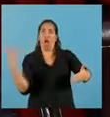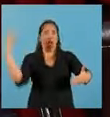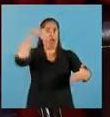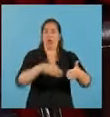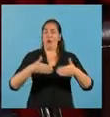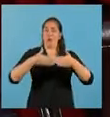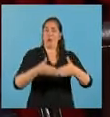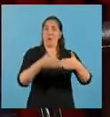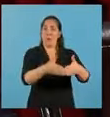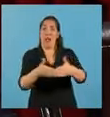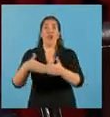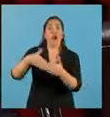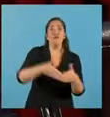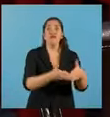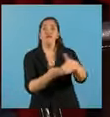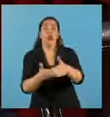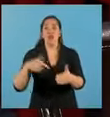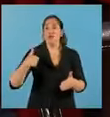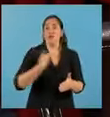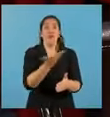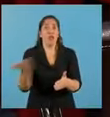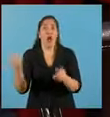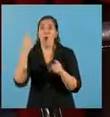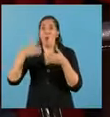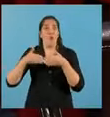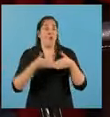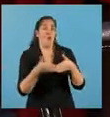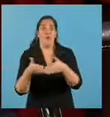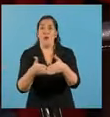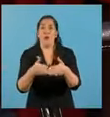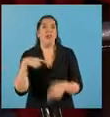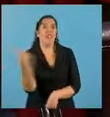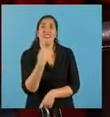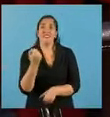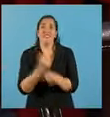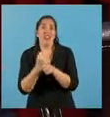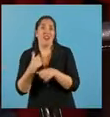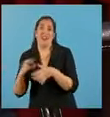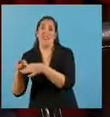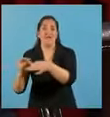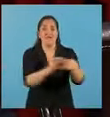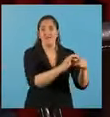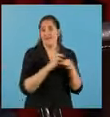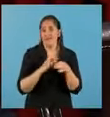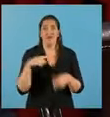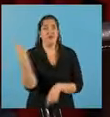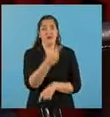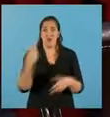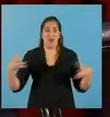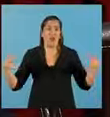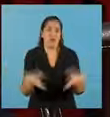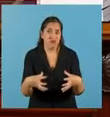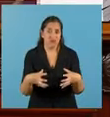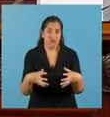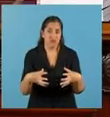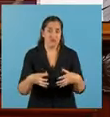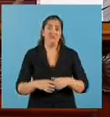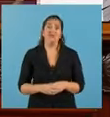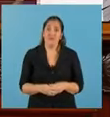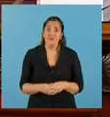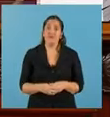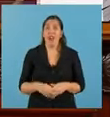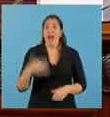misma como país y como sociedad, y que por eso necesitamos trabajar conjuntamente, todos juntos.